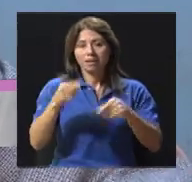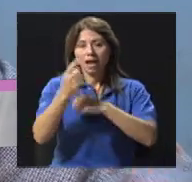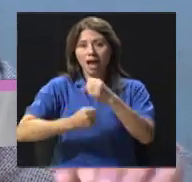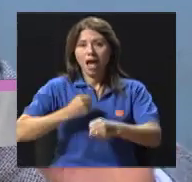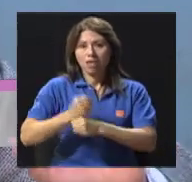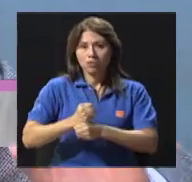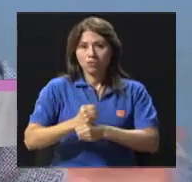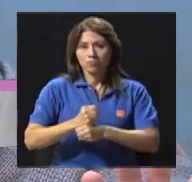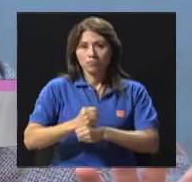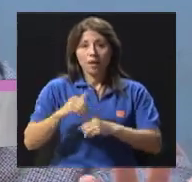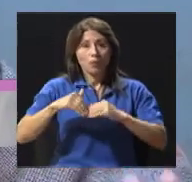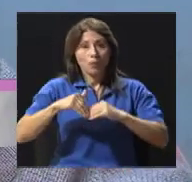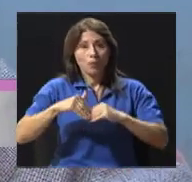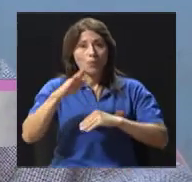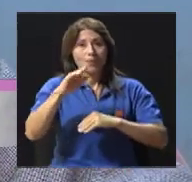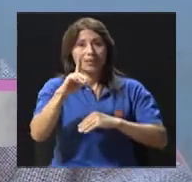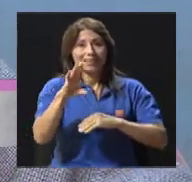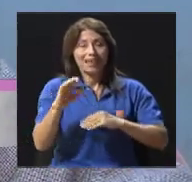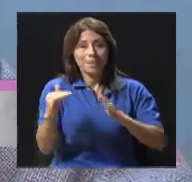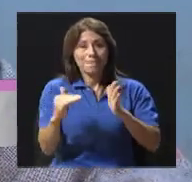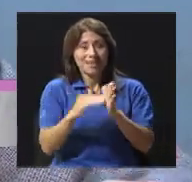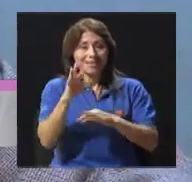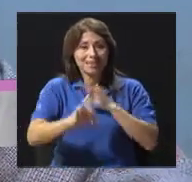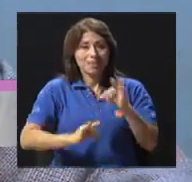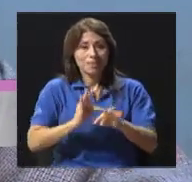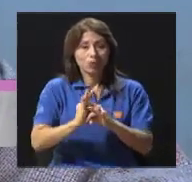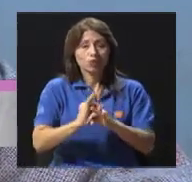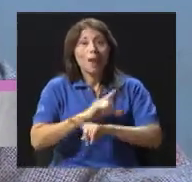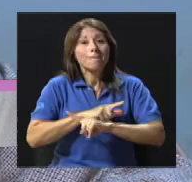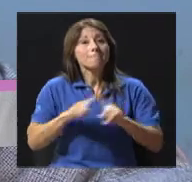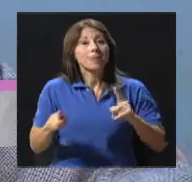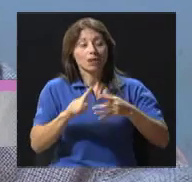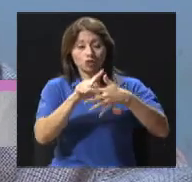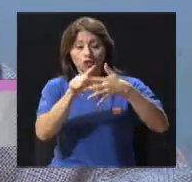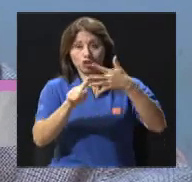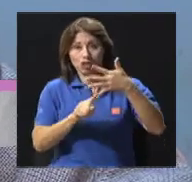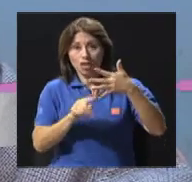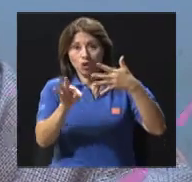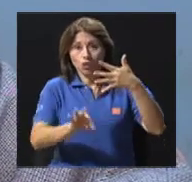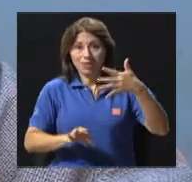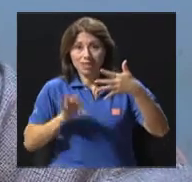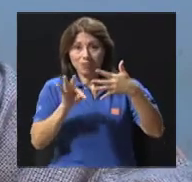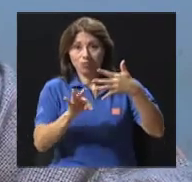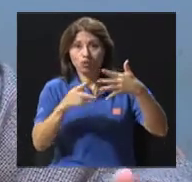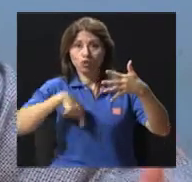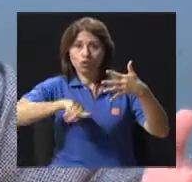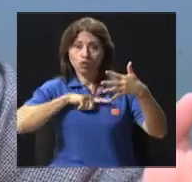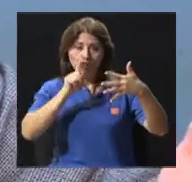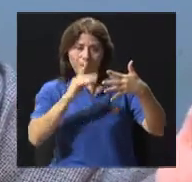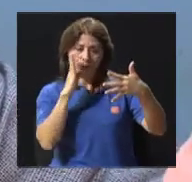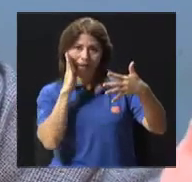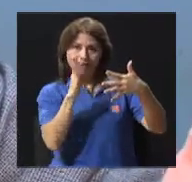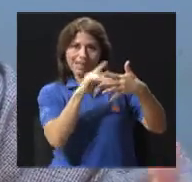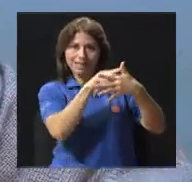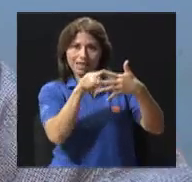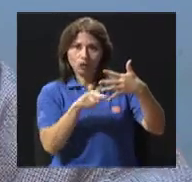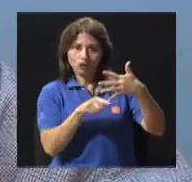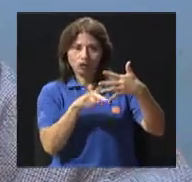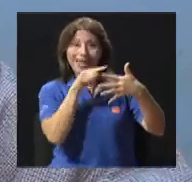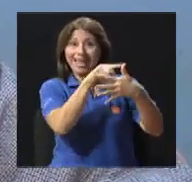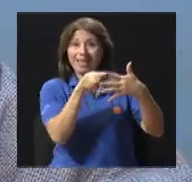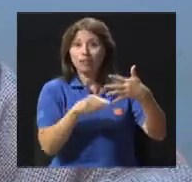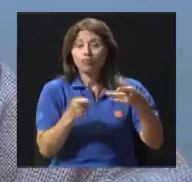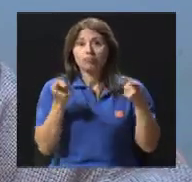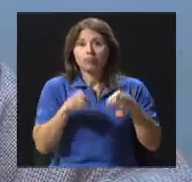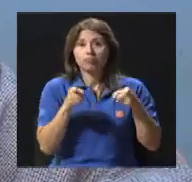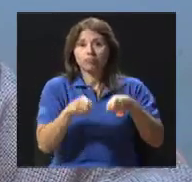cáncer y sin embargo son 5 tipos específicos en los cuales todos tenemos que estar muy atentos, que son los que ocasionan la mayor cantidad de estos